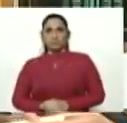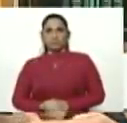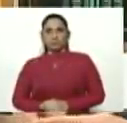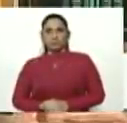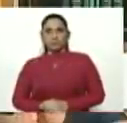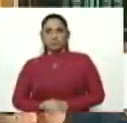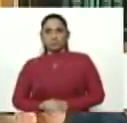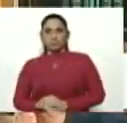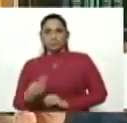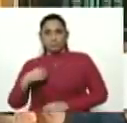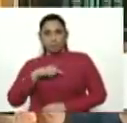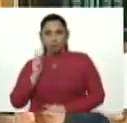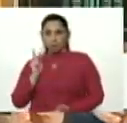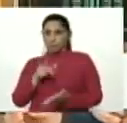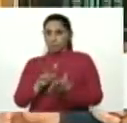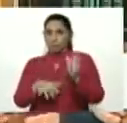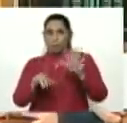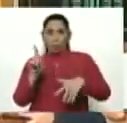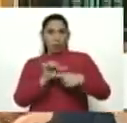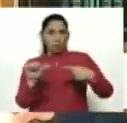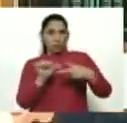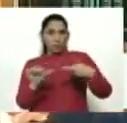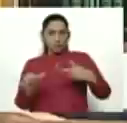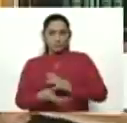llegamos a la semana 11.